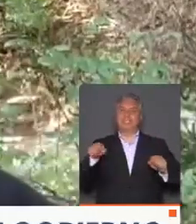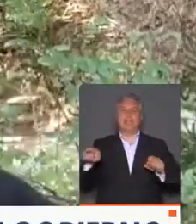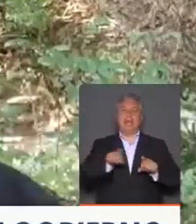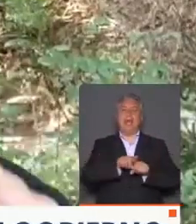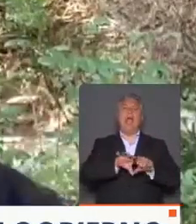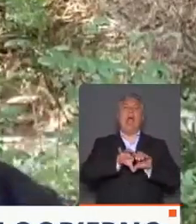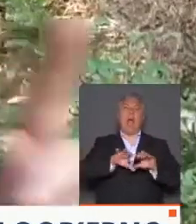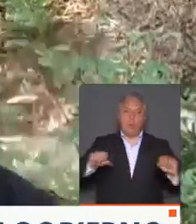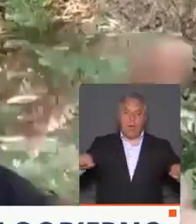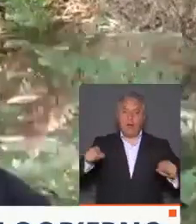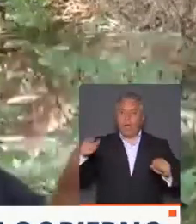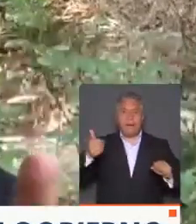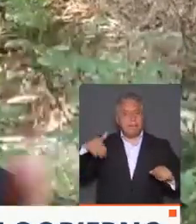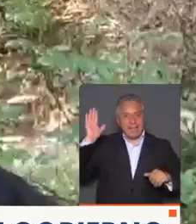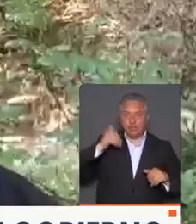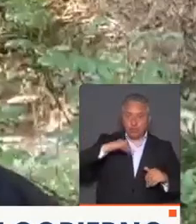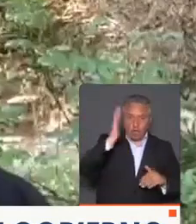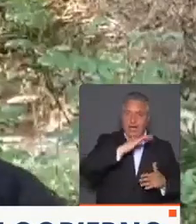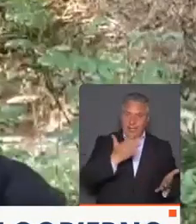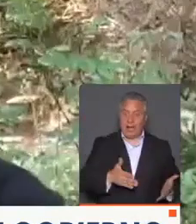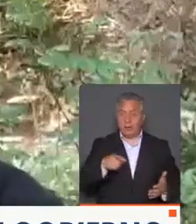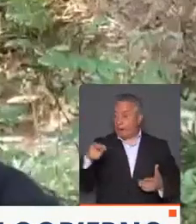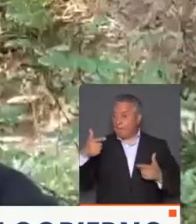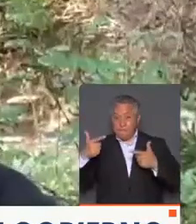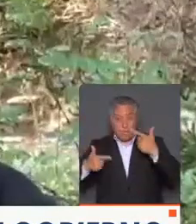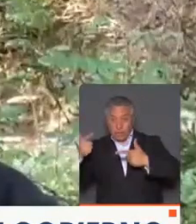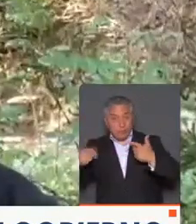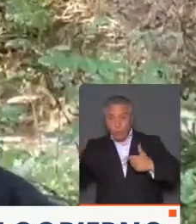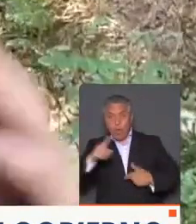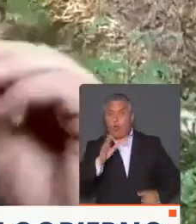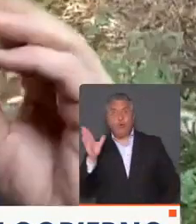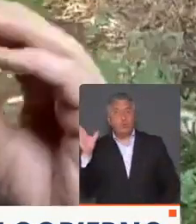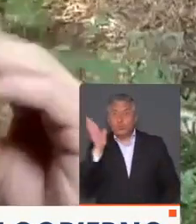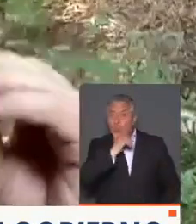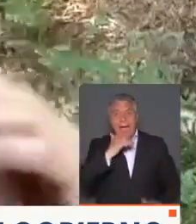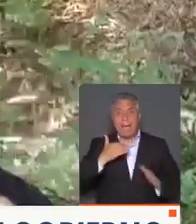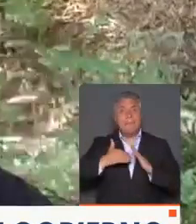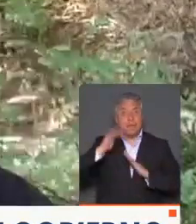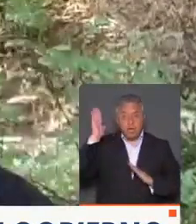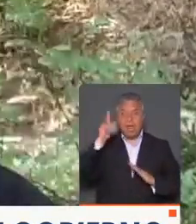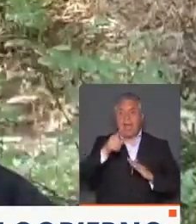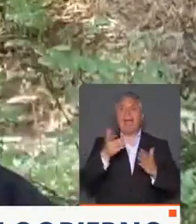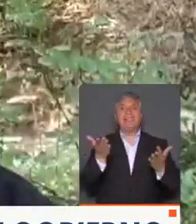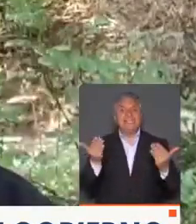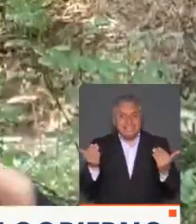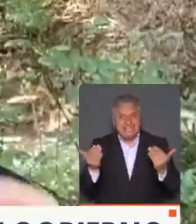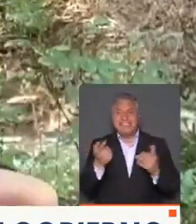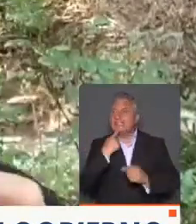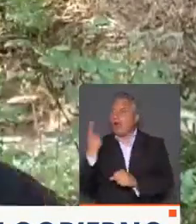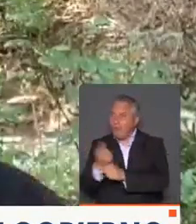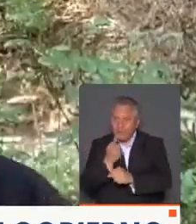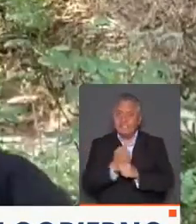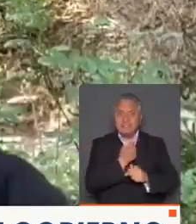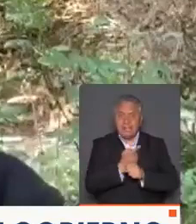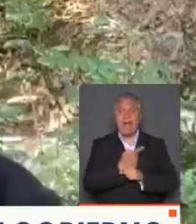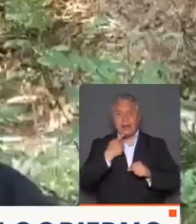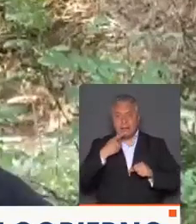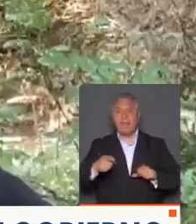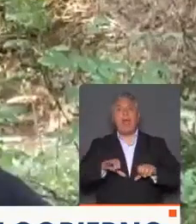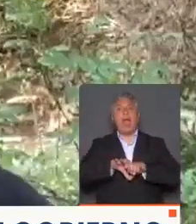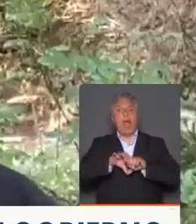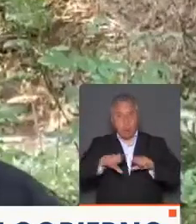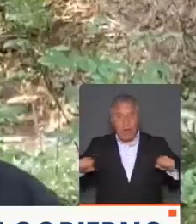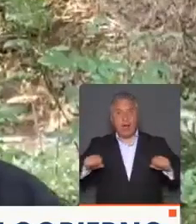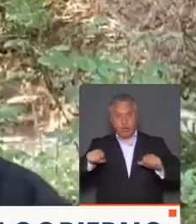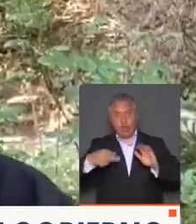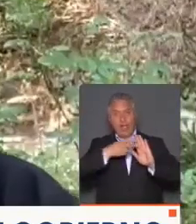mayorías ningún sector político tiene una mayoría en el parlamento Y eso obliga que tenemos que conversar y ponernos de acuerdo para sacar adelante las